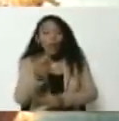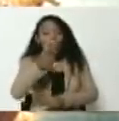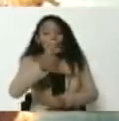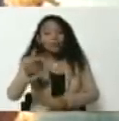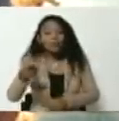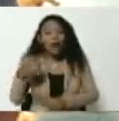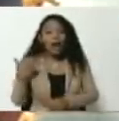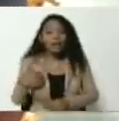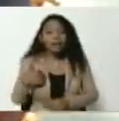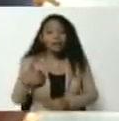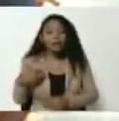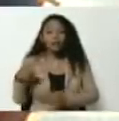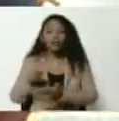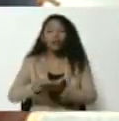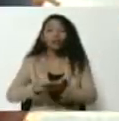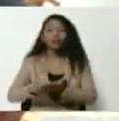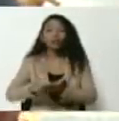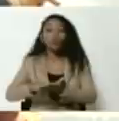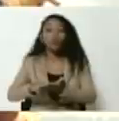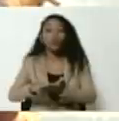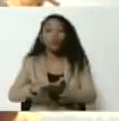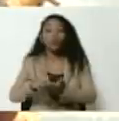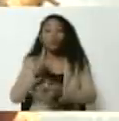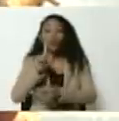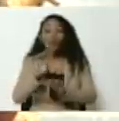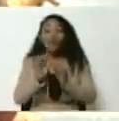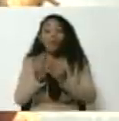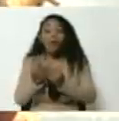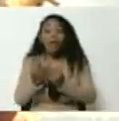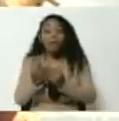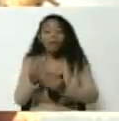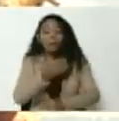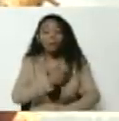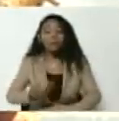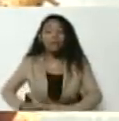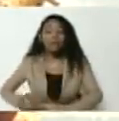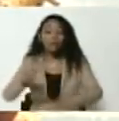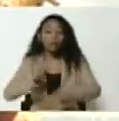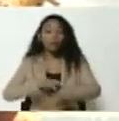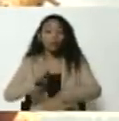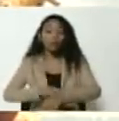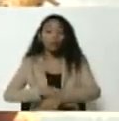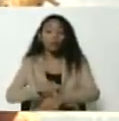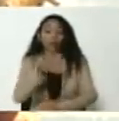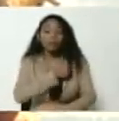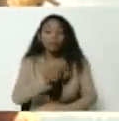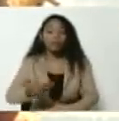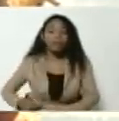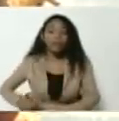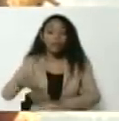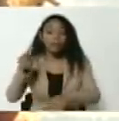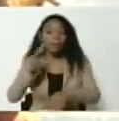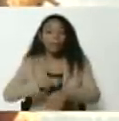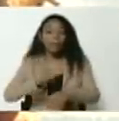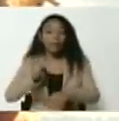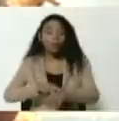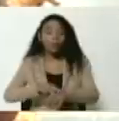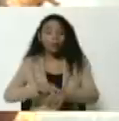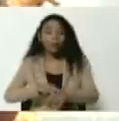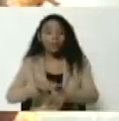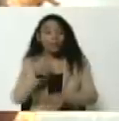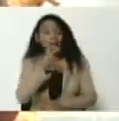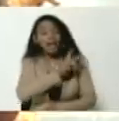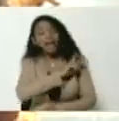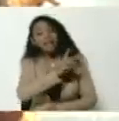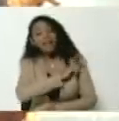resulta intermediario de un familiar del presidente de Paraguay, del presidente de Paraguay, del jefe del despacho